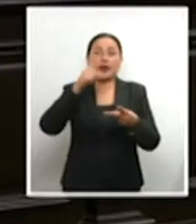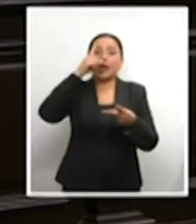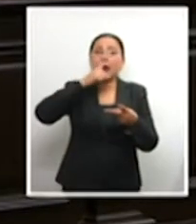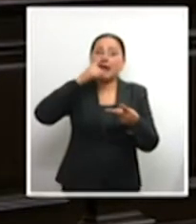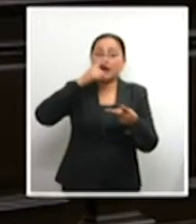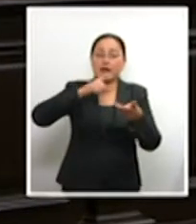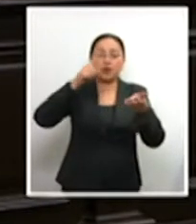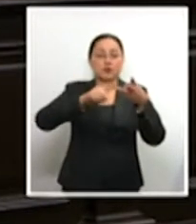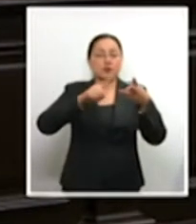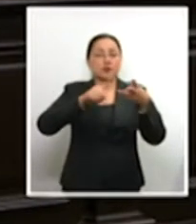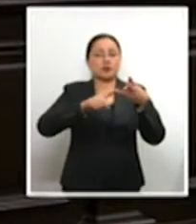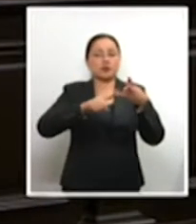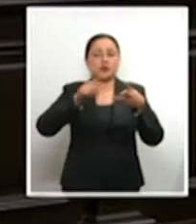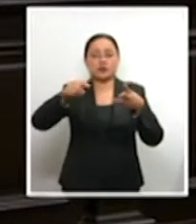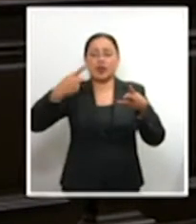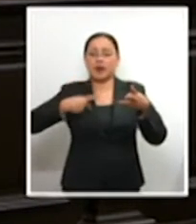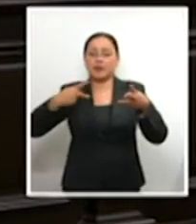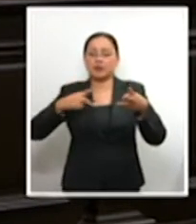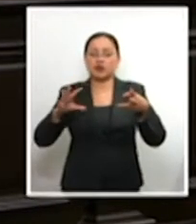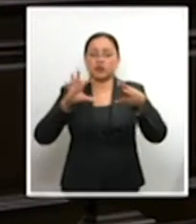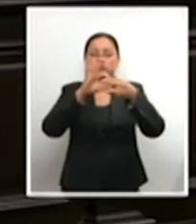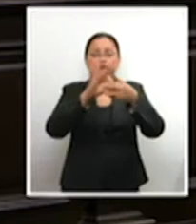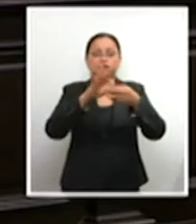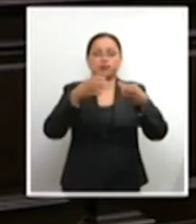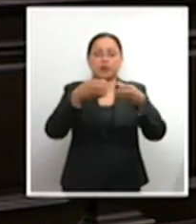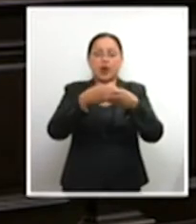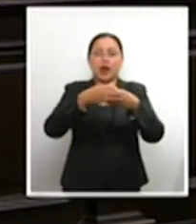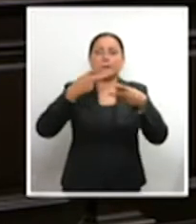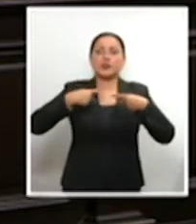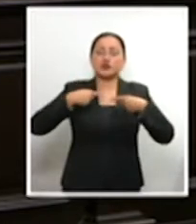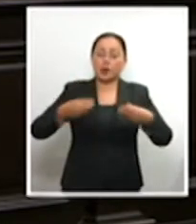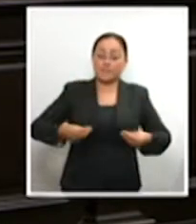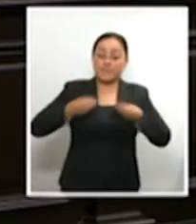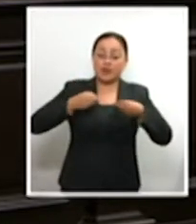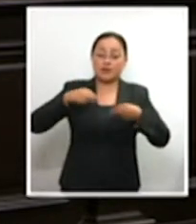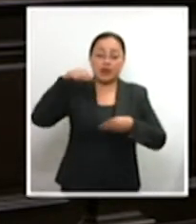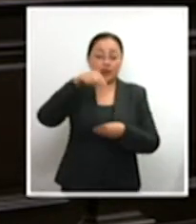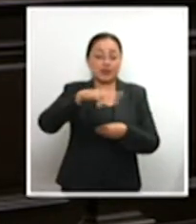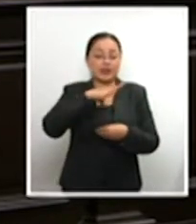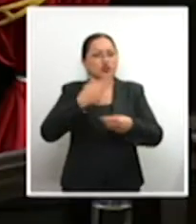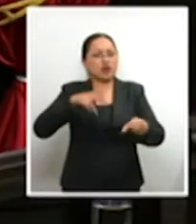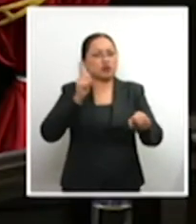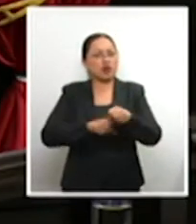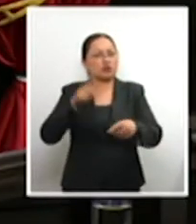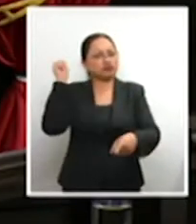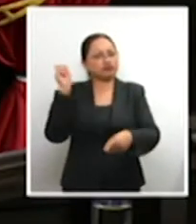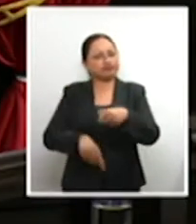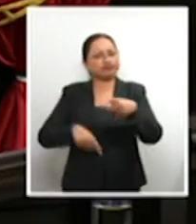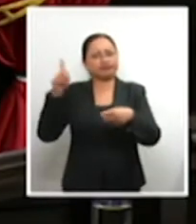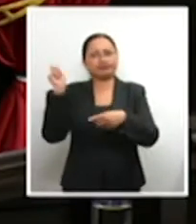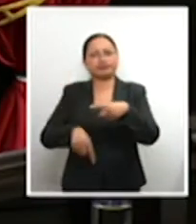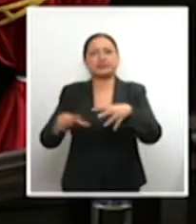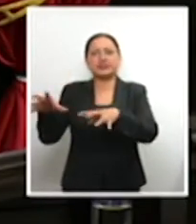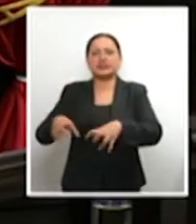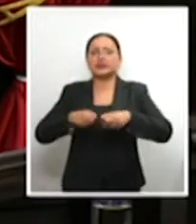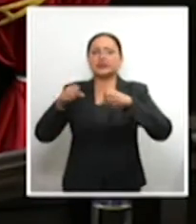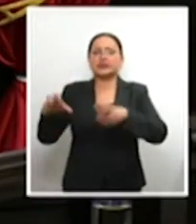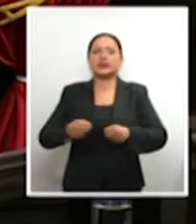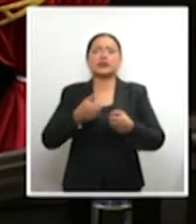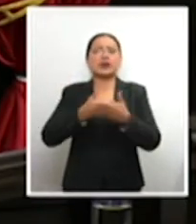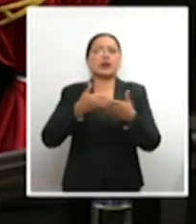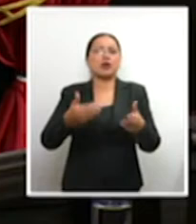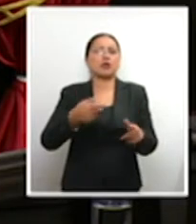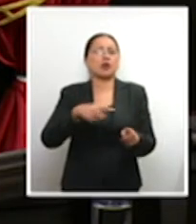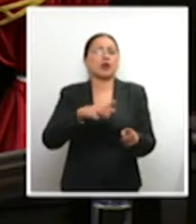derecho a la ciudad fue una cuestión esencial desde el punto de vista del reconocimiento no solamente a la